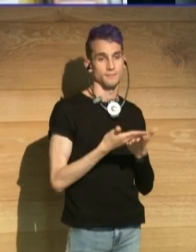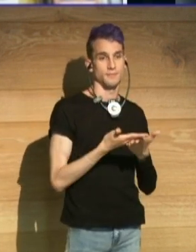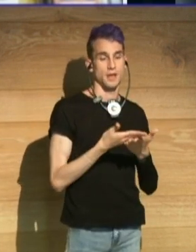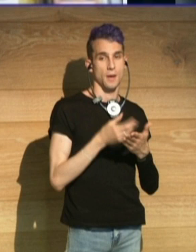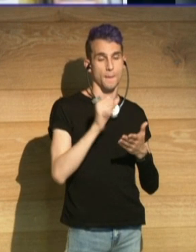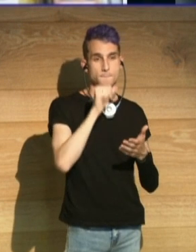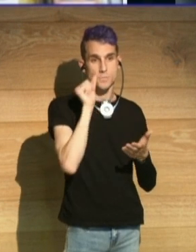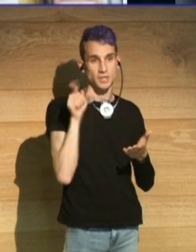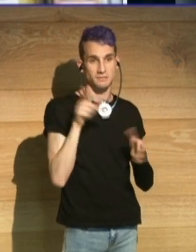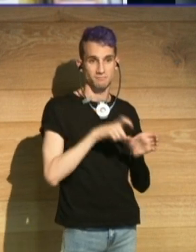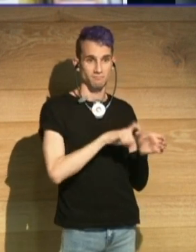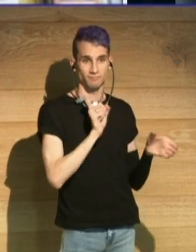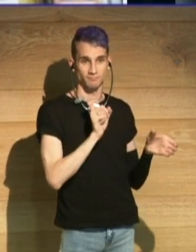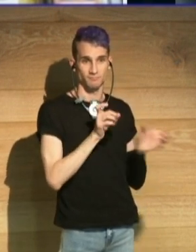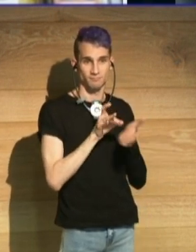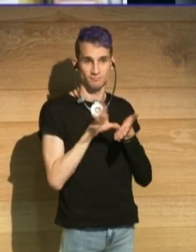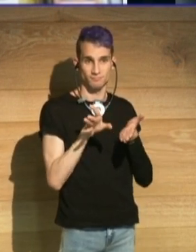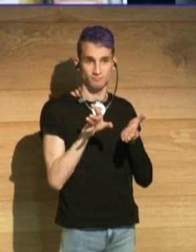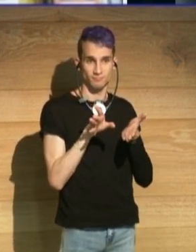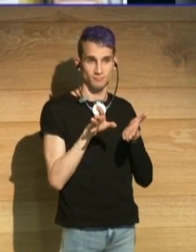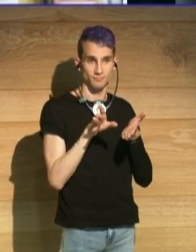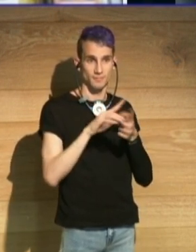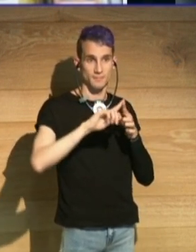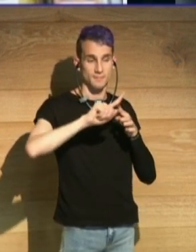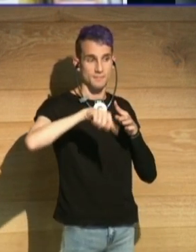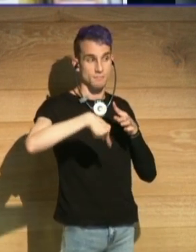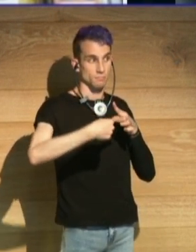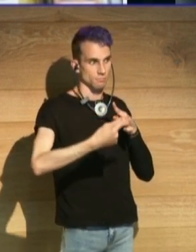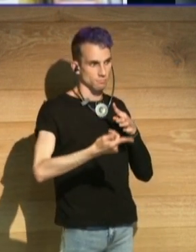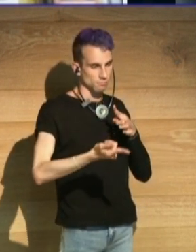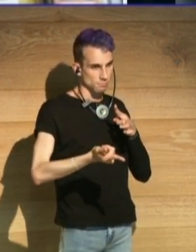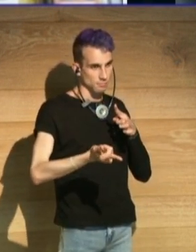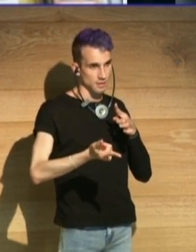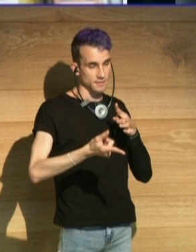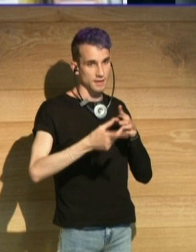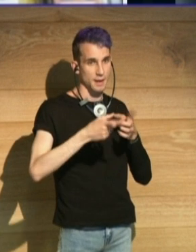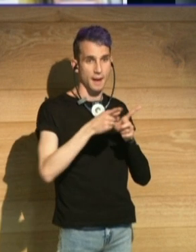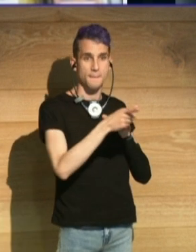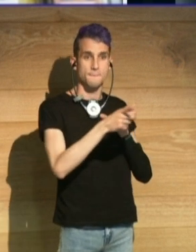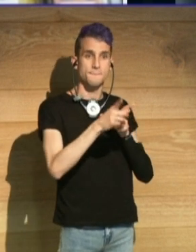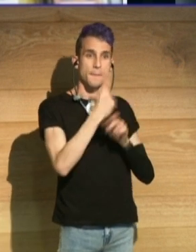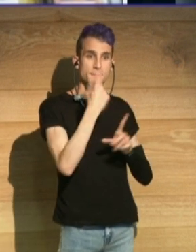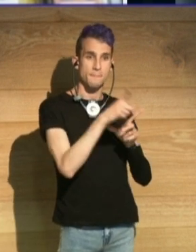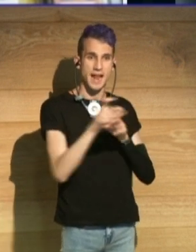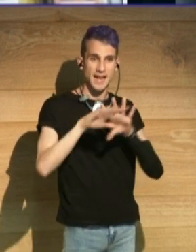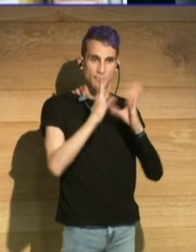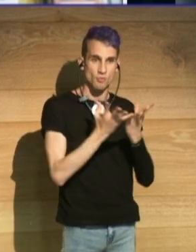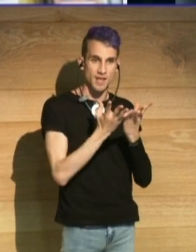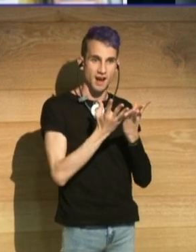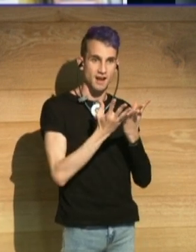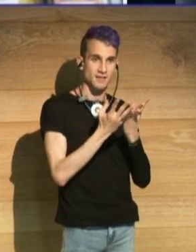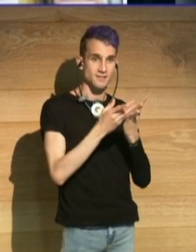Mussolini expulsado desde ese entorno después del final de la Primera Guerra Mundial, cuando había un